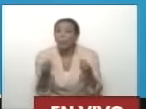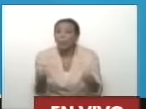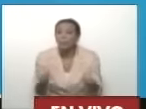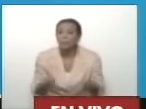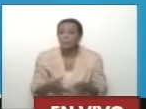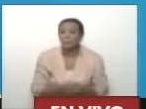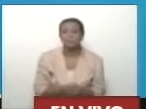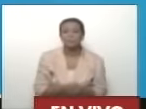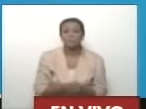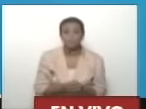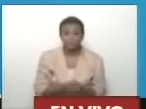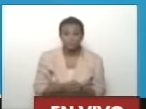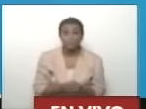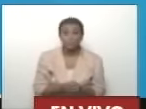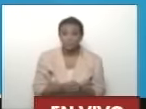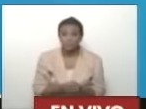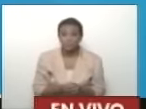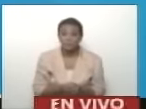¿Ah?